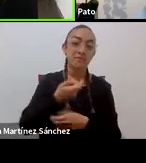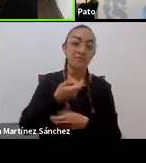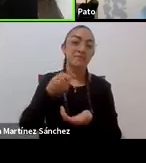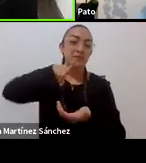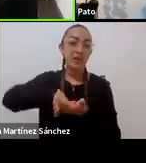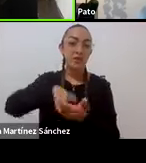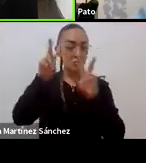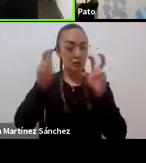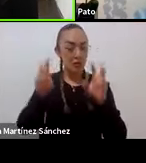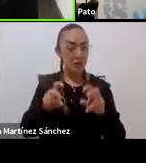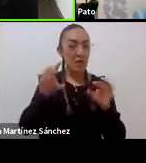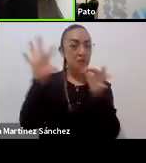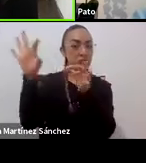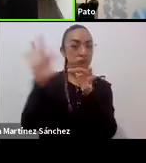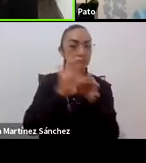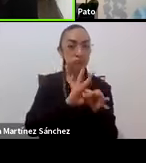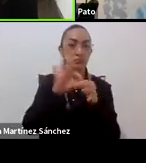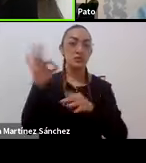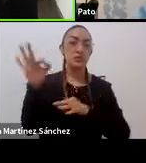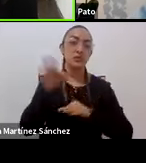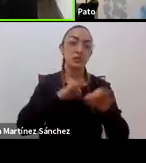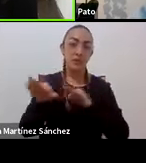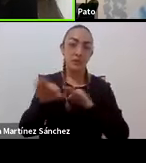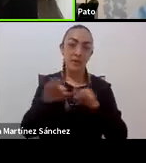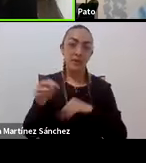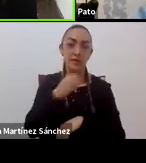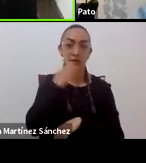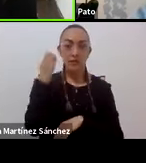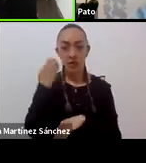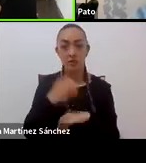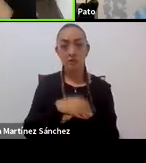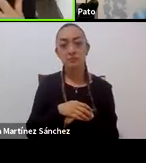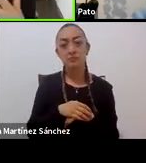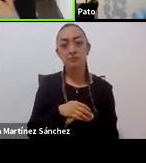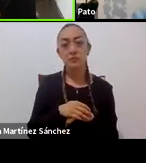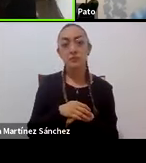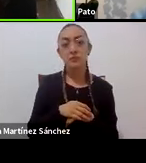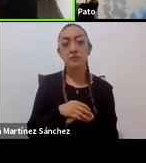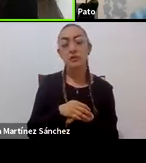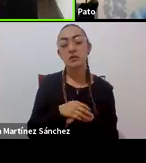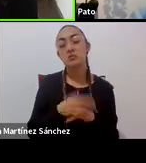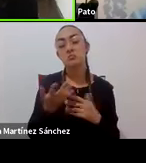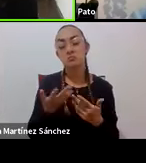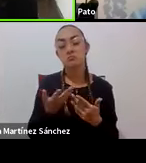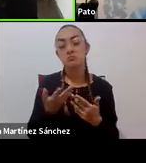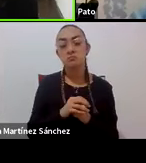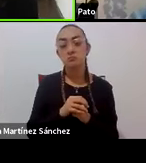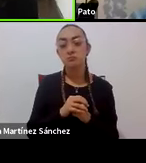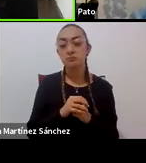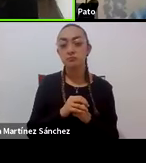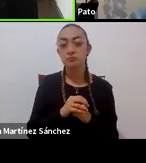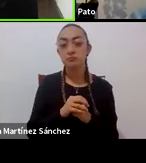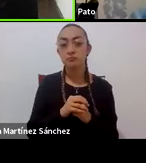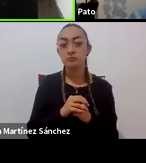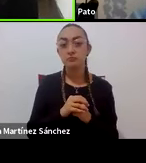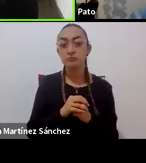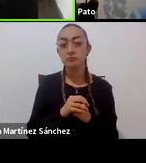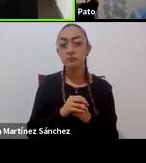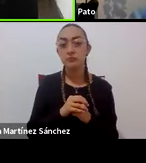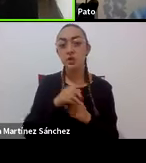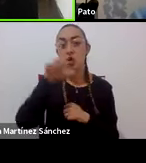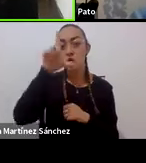titulares de Lunes por la Educación y conocen todas las vicisitudes, pero también los privilegios que implica. En sí, Lunes